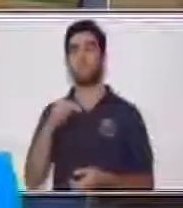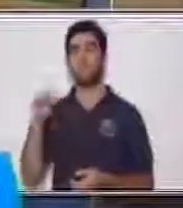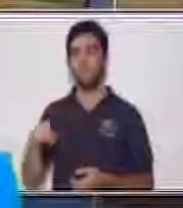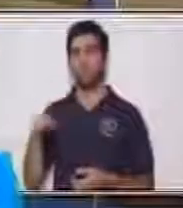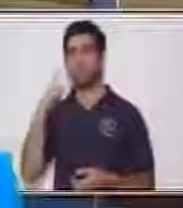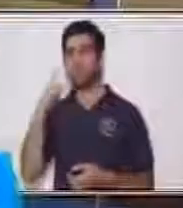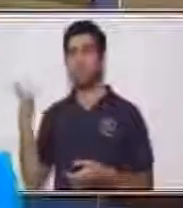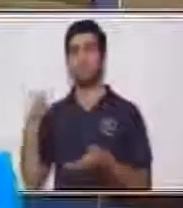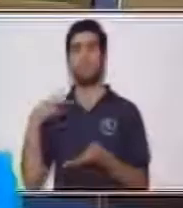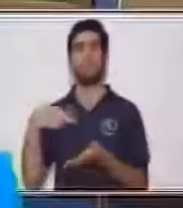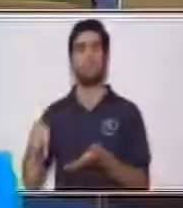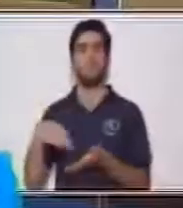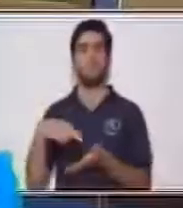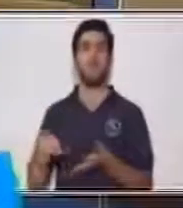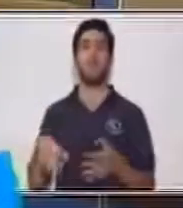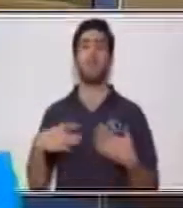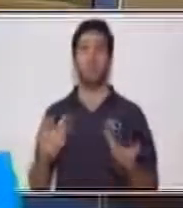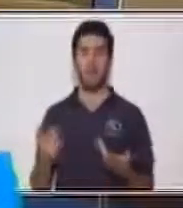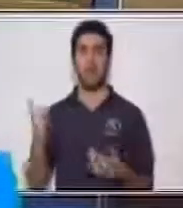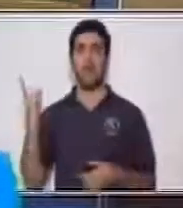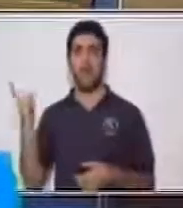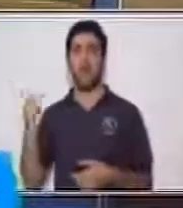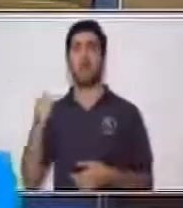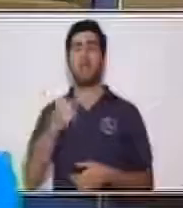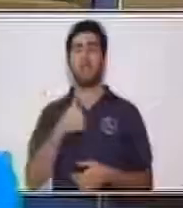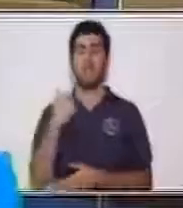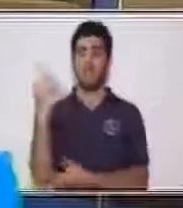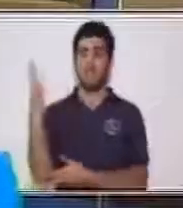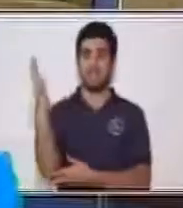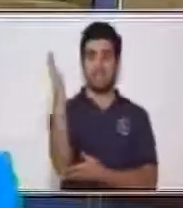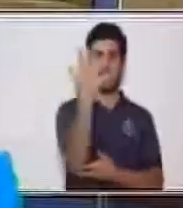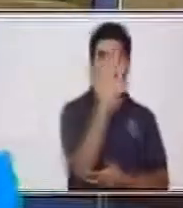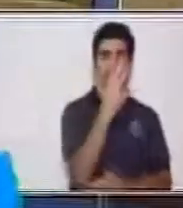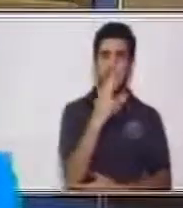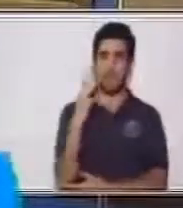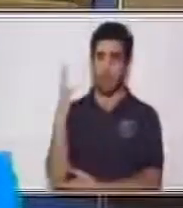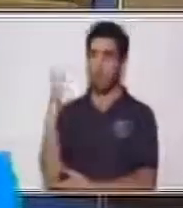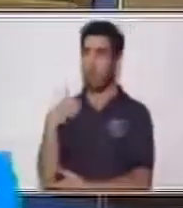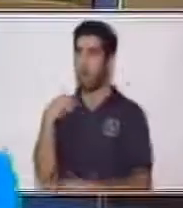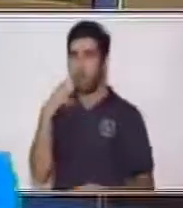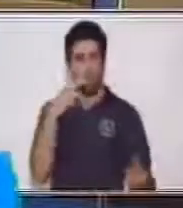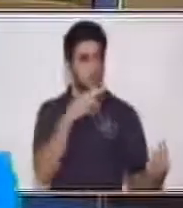que se llama En la selva me encontré. En